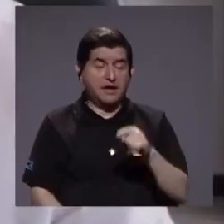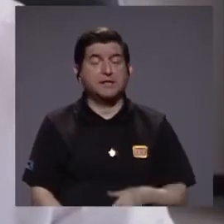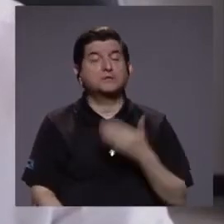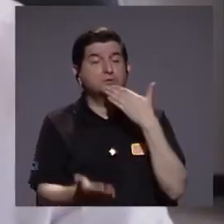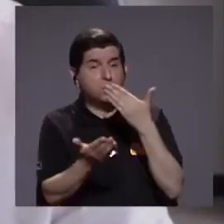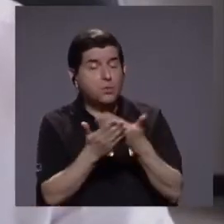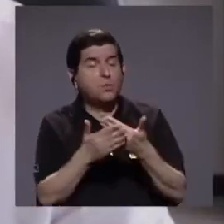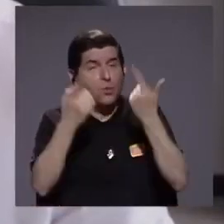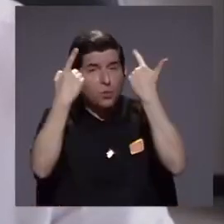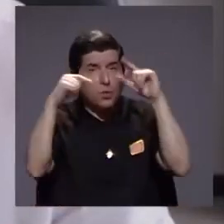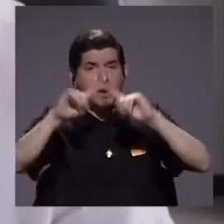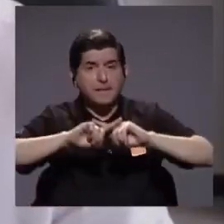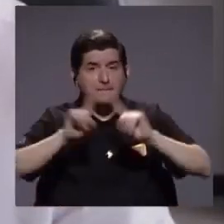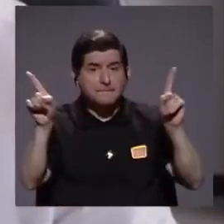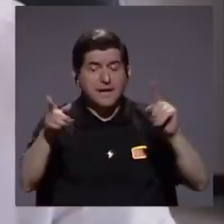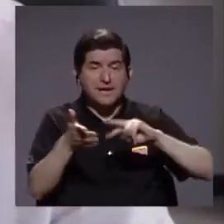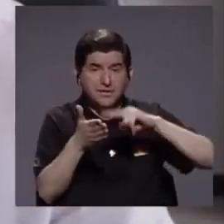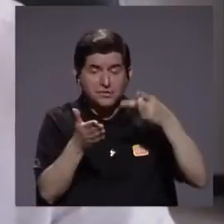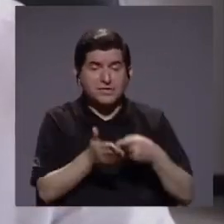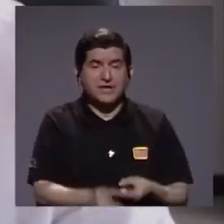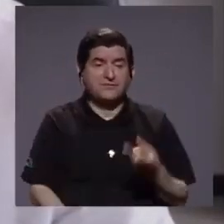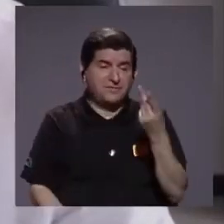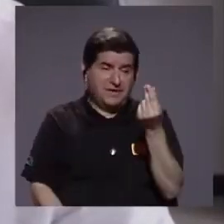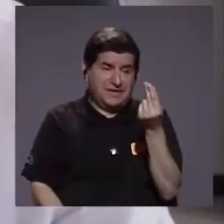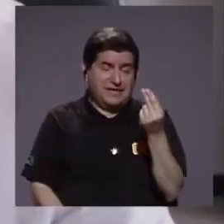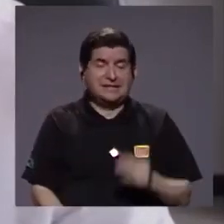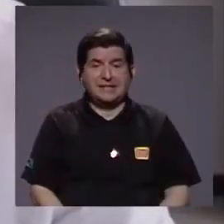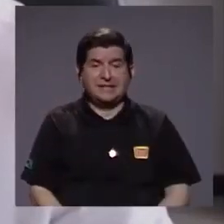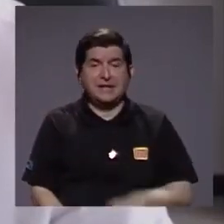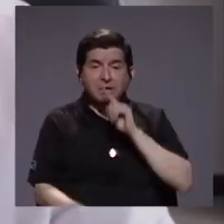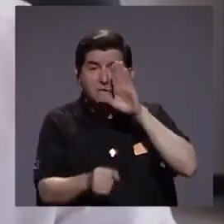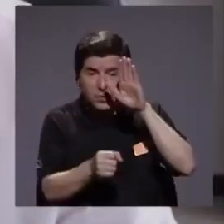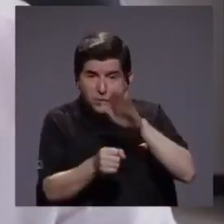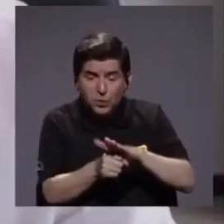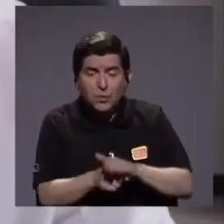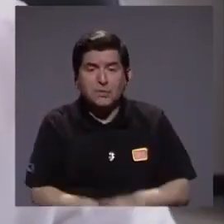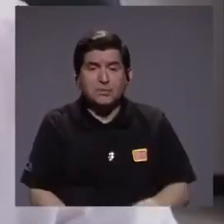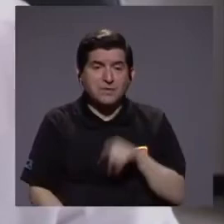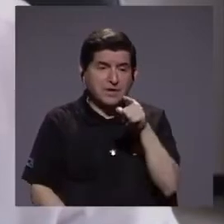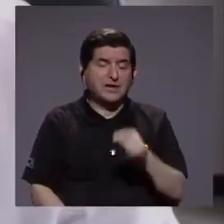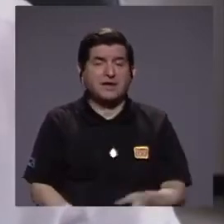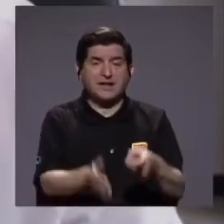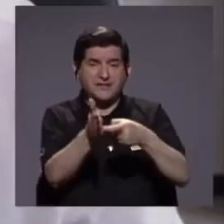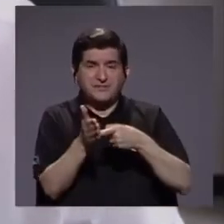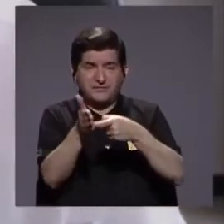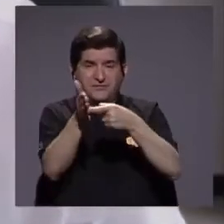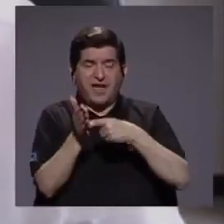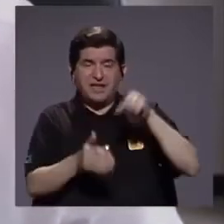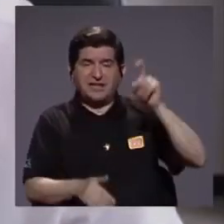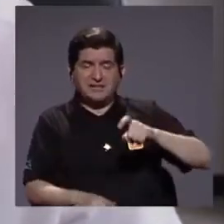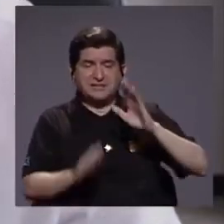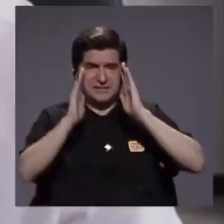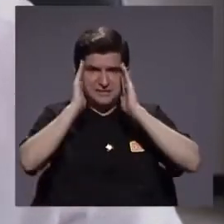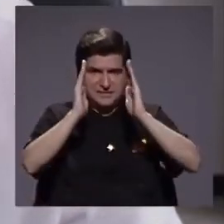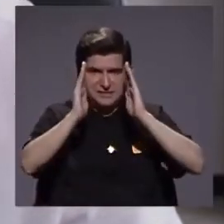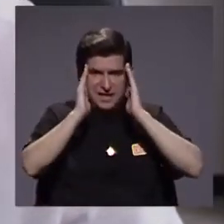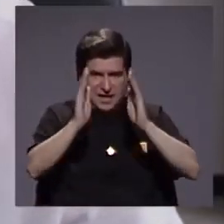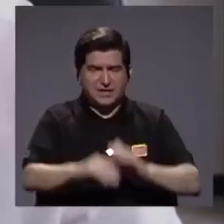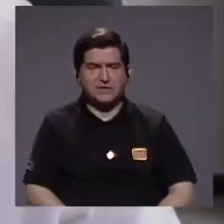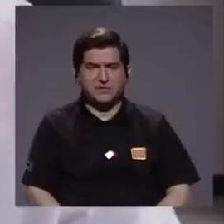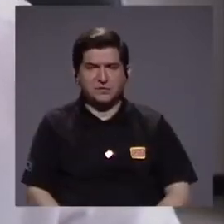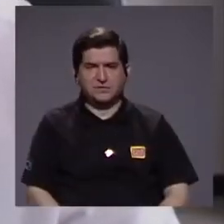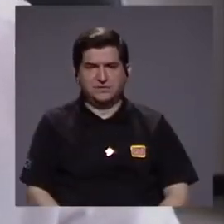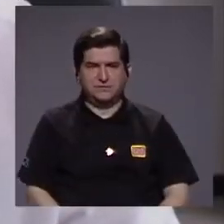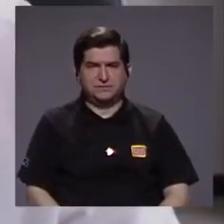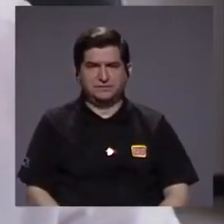eso significa destinar los recursos pertinentes para cumplir con aquellos requerimientos que deben atenderse de manera